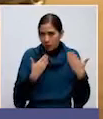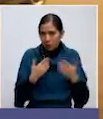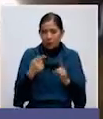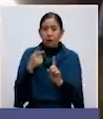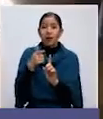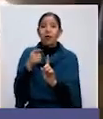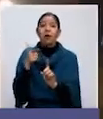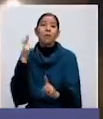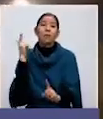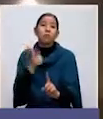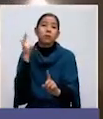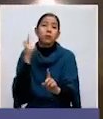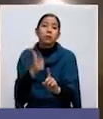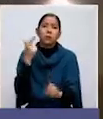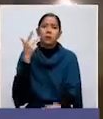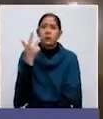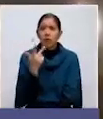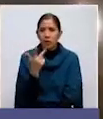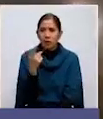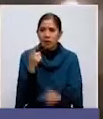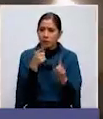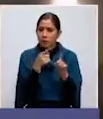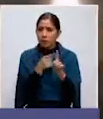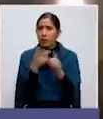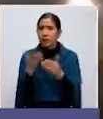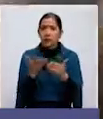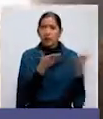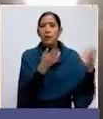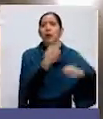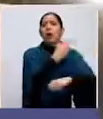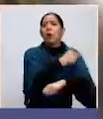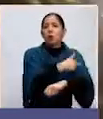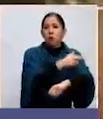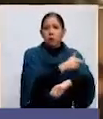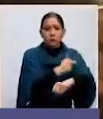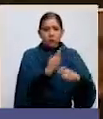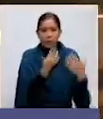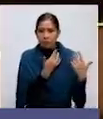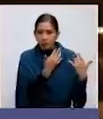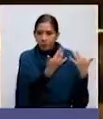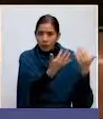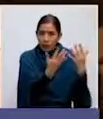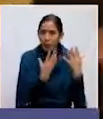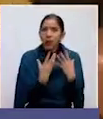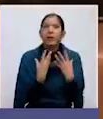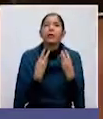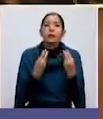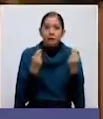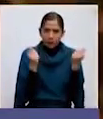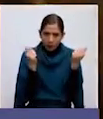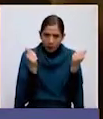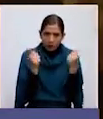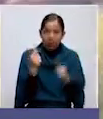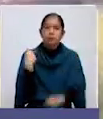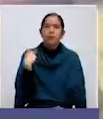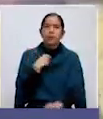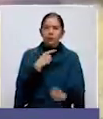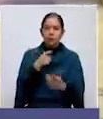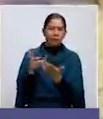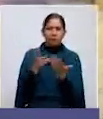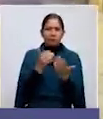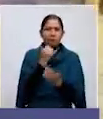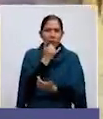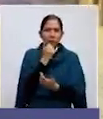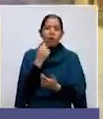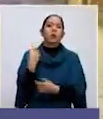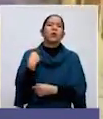se encuentra en un hospital recuperándose. Justamente, seguramente nosotros estaremos haciendo seguimiento de este caso. Justamente la